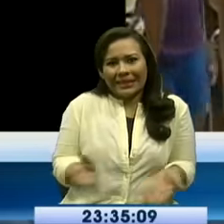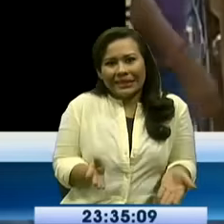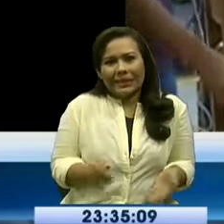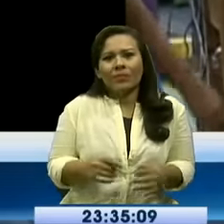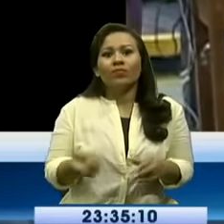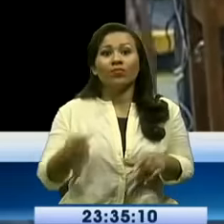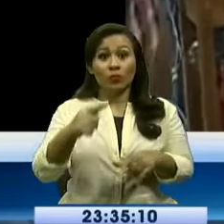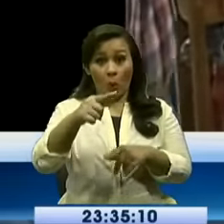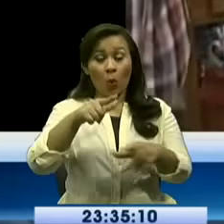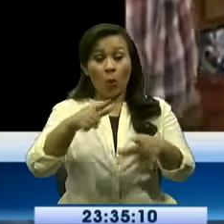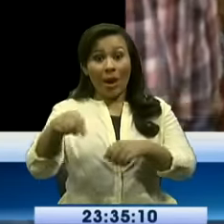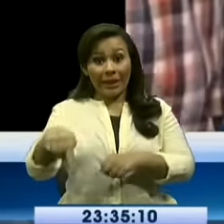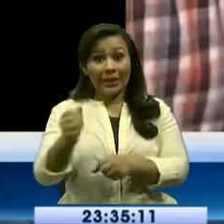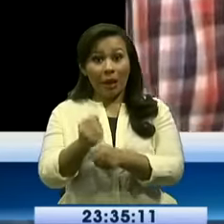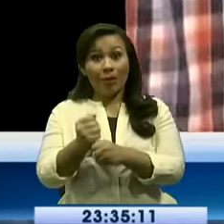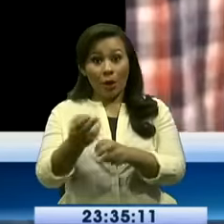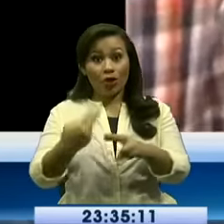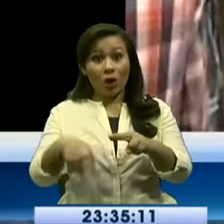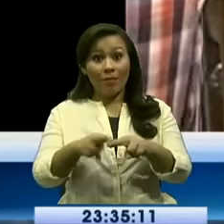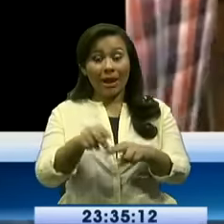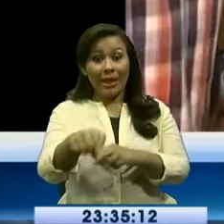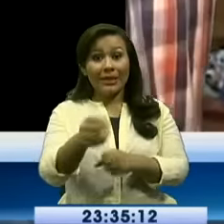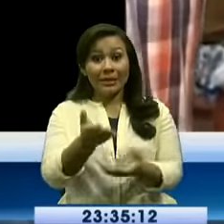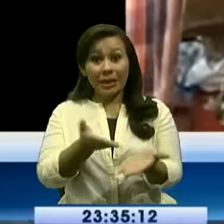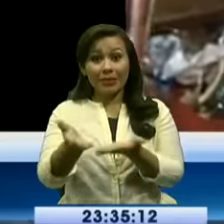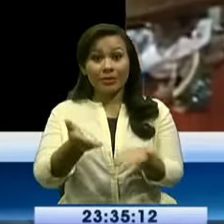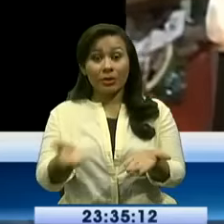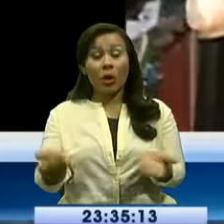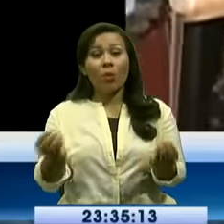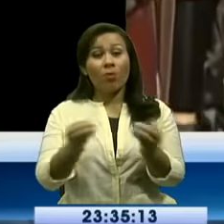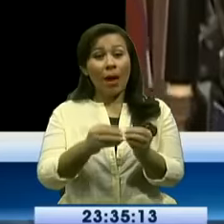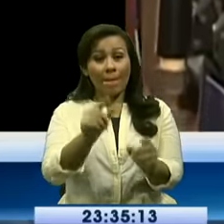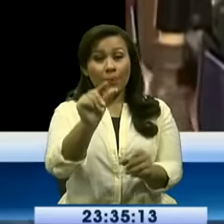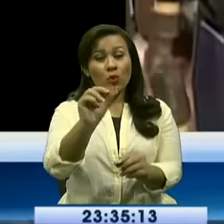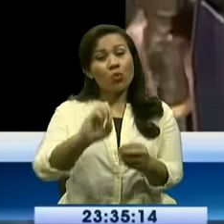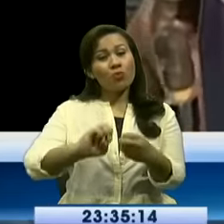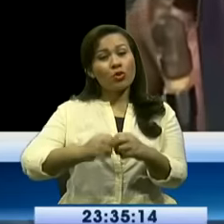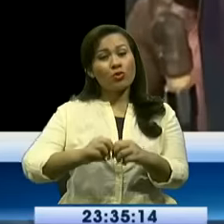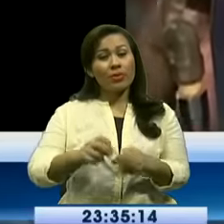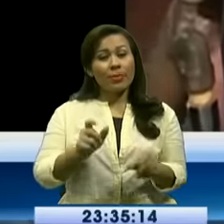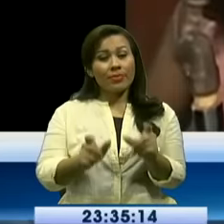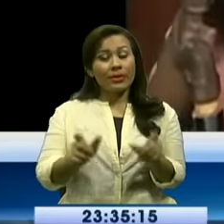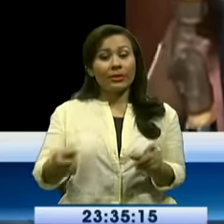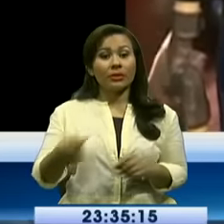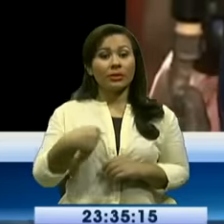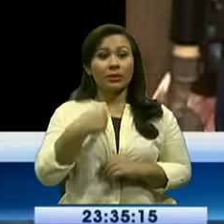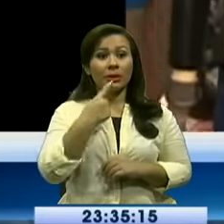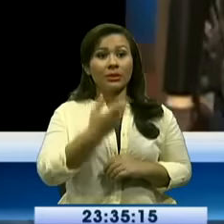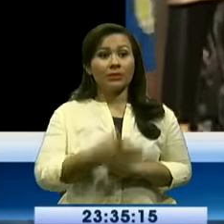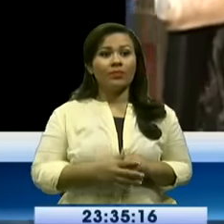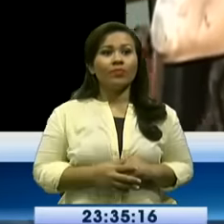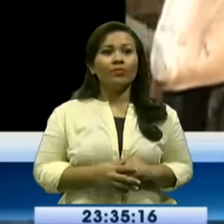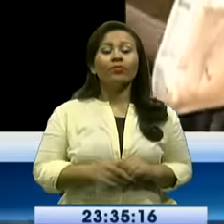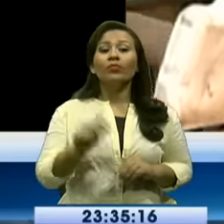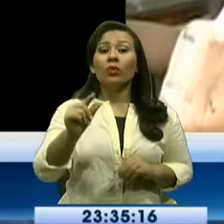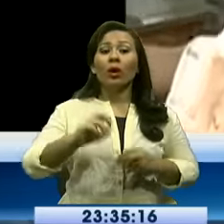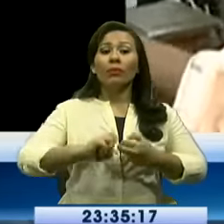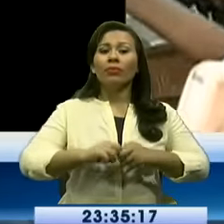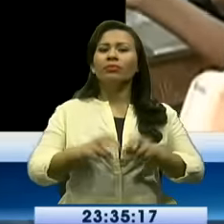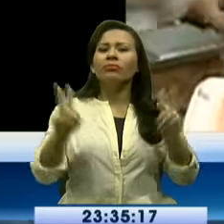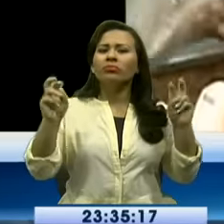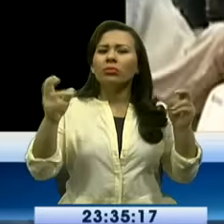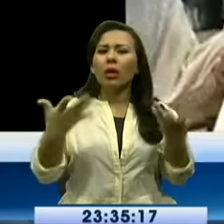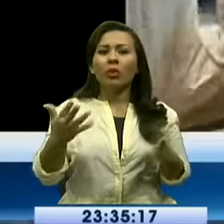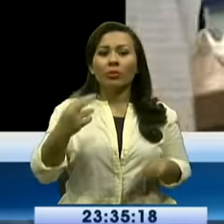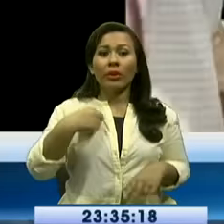ustedes de aquí de La Bomba, sí. Ya se está normalizando el servicio, había un poco de problema, la gente demandaba, pero uno de los problemas era que no había